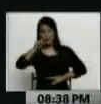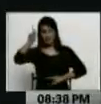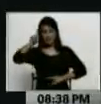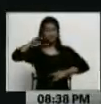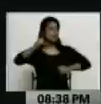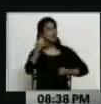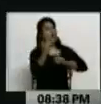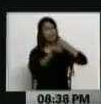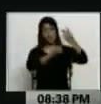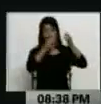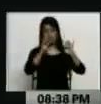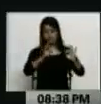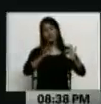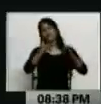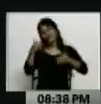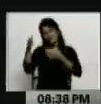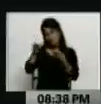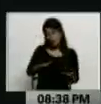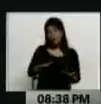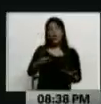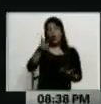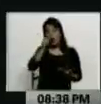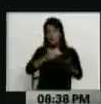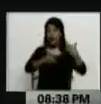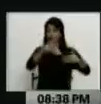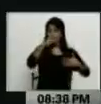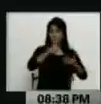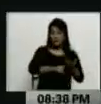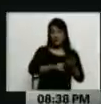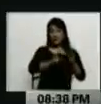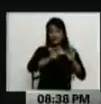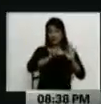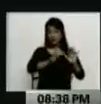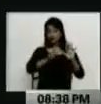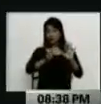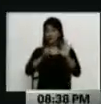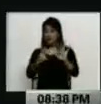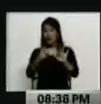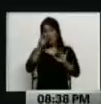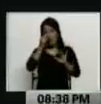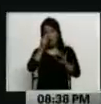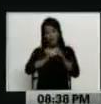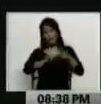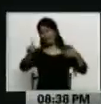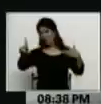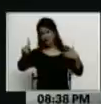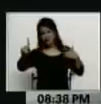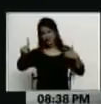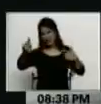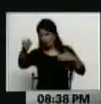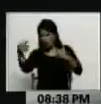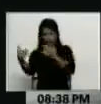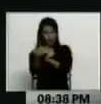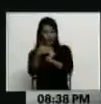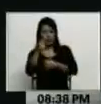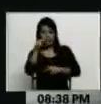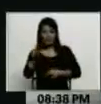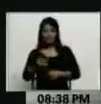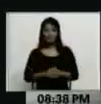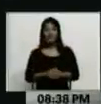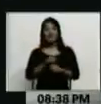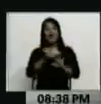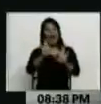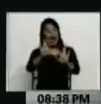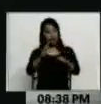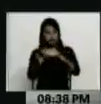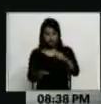país fue integrante de los montoneros y desde 1976 permaneció en el exilio Por cierto cumpl un año